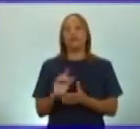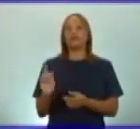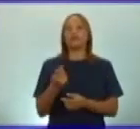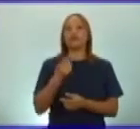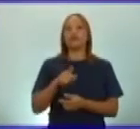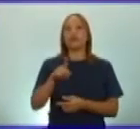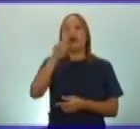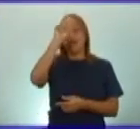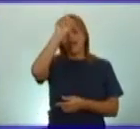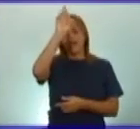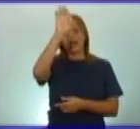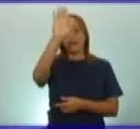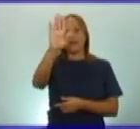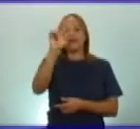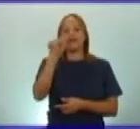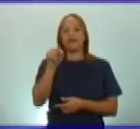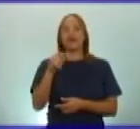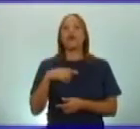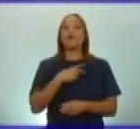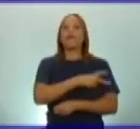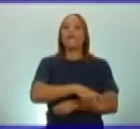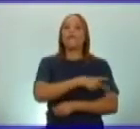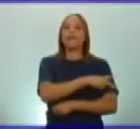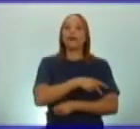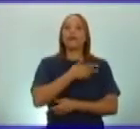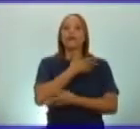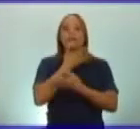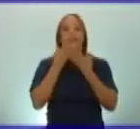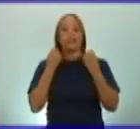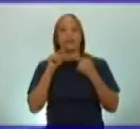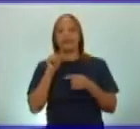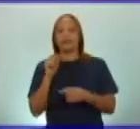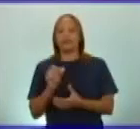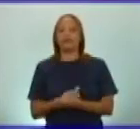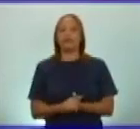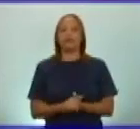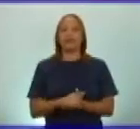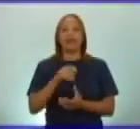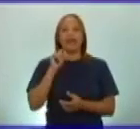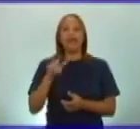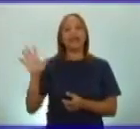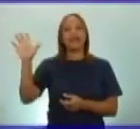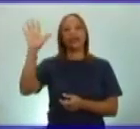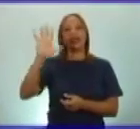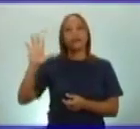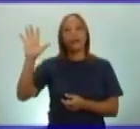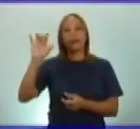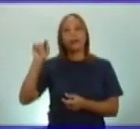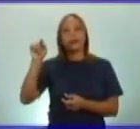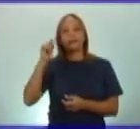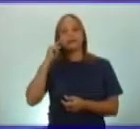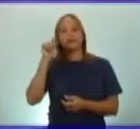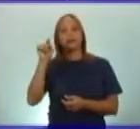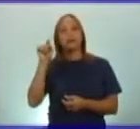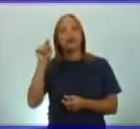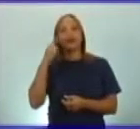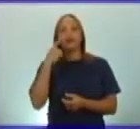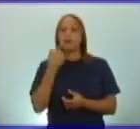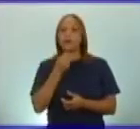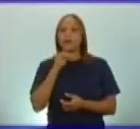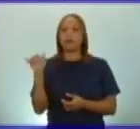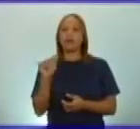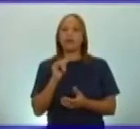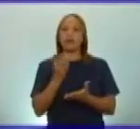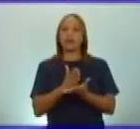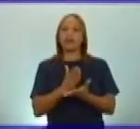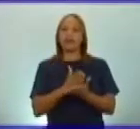país perdedor, va a perder parte de sus territorios. Vean entonces en el mapa también cómo está reflejado y que ustedes pueden verlo en su libro de texto. El